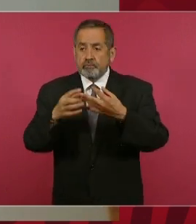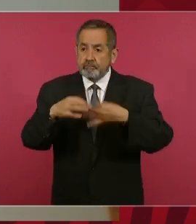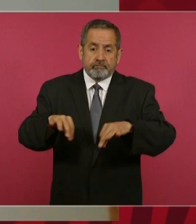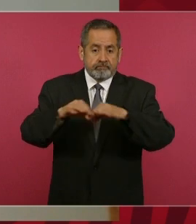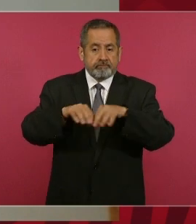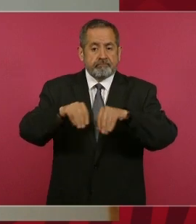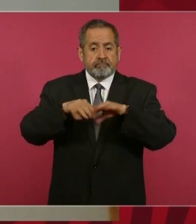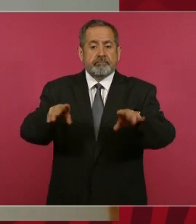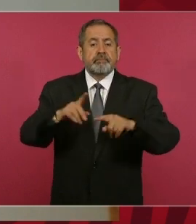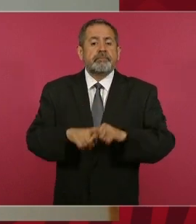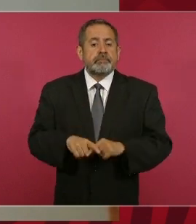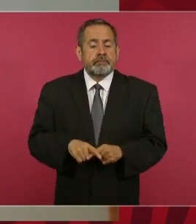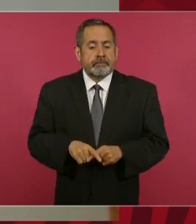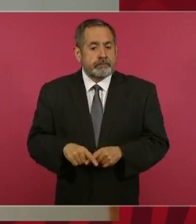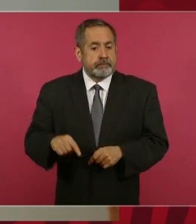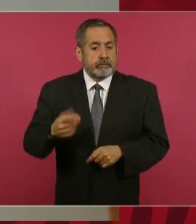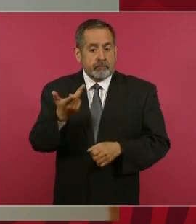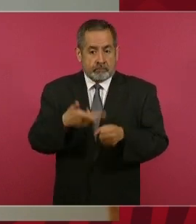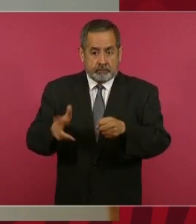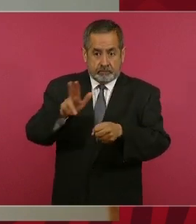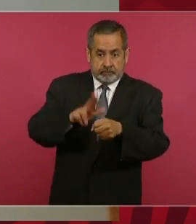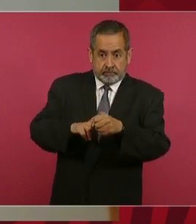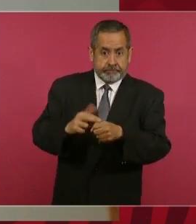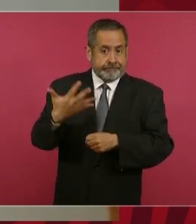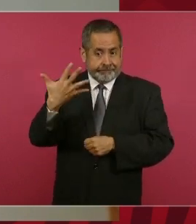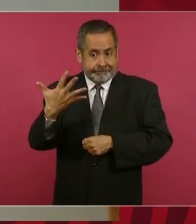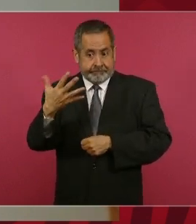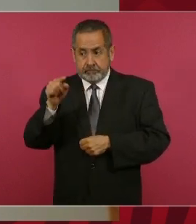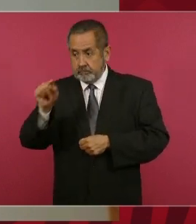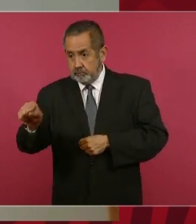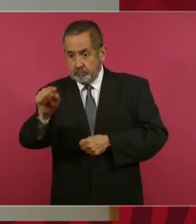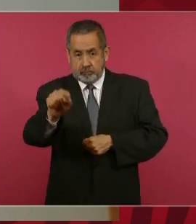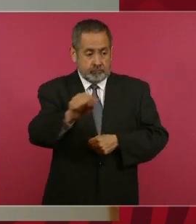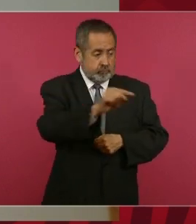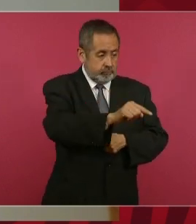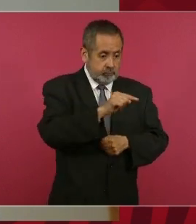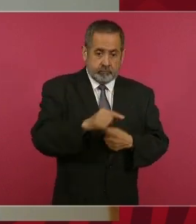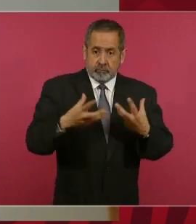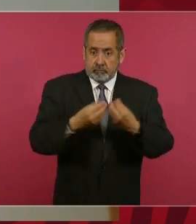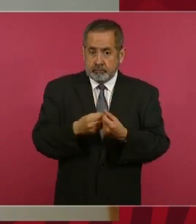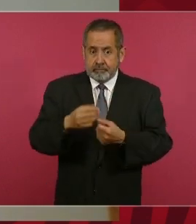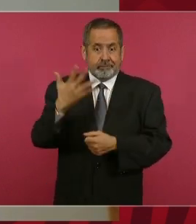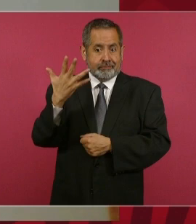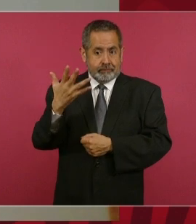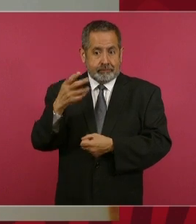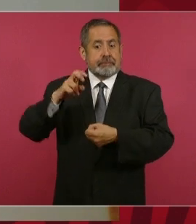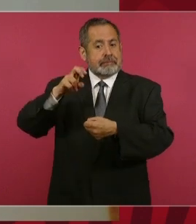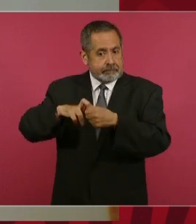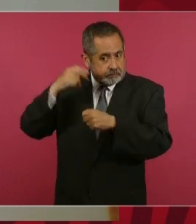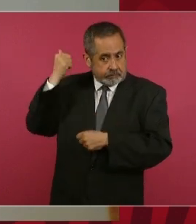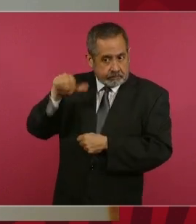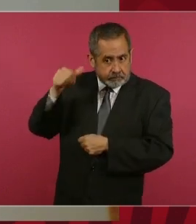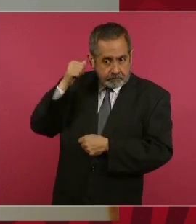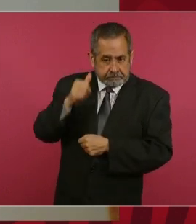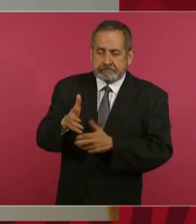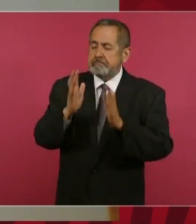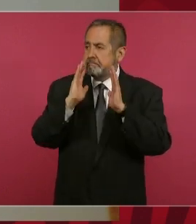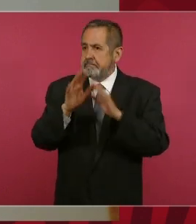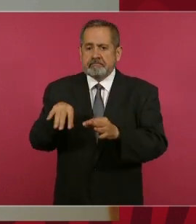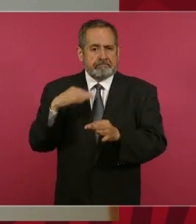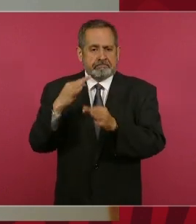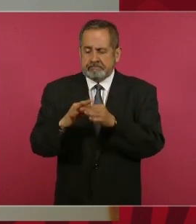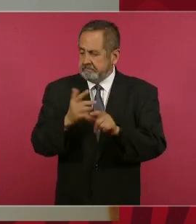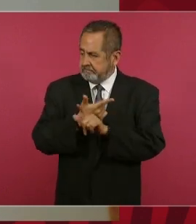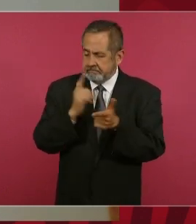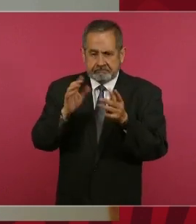señor presidente: los 5 hospitales que están en Acapulco, los 5 dan servicio al